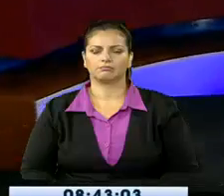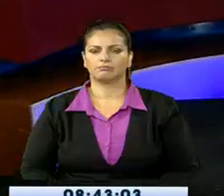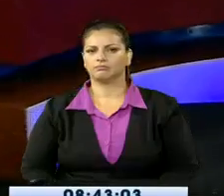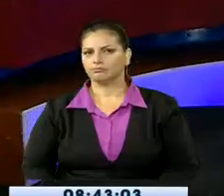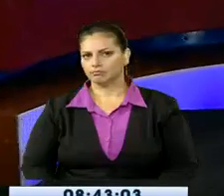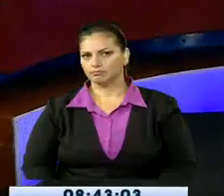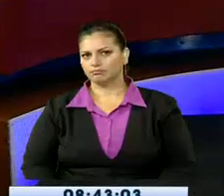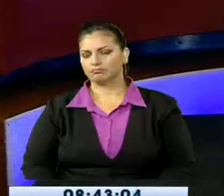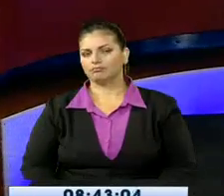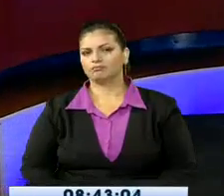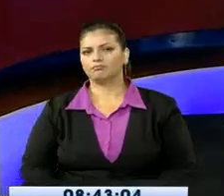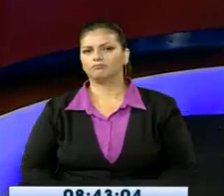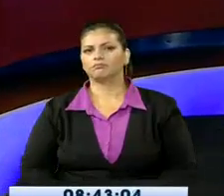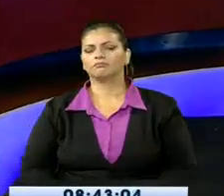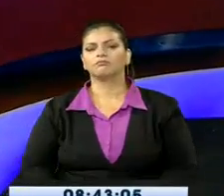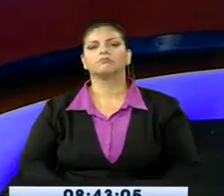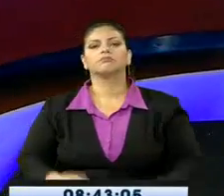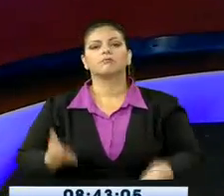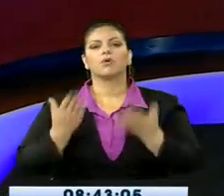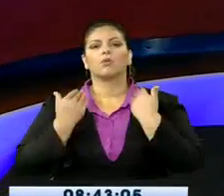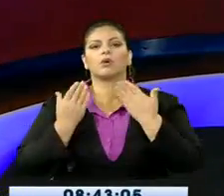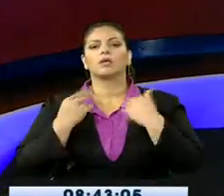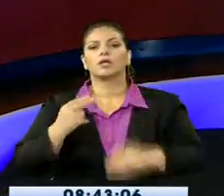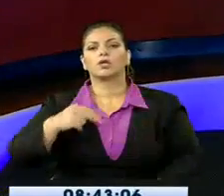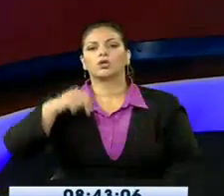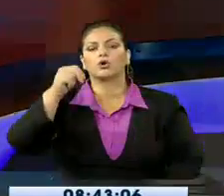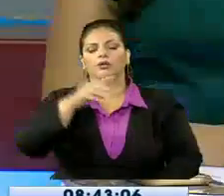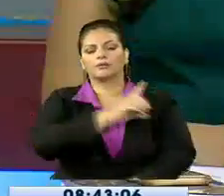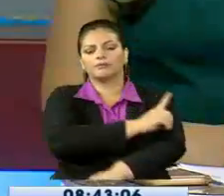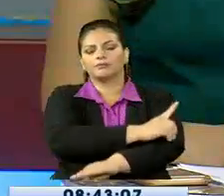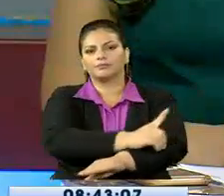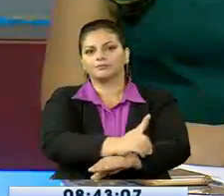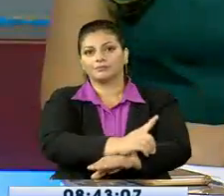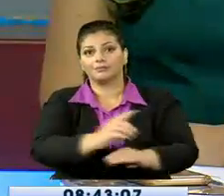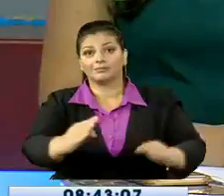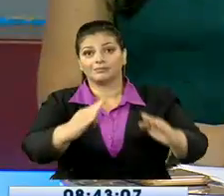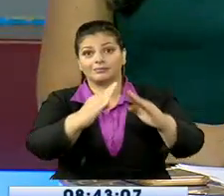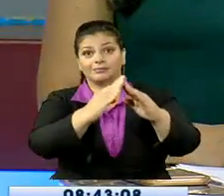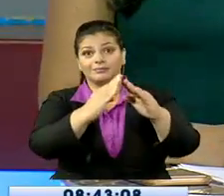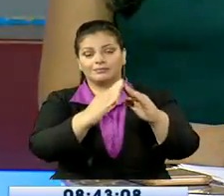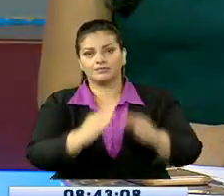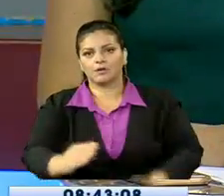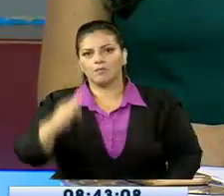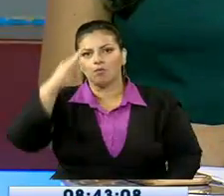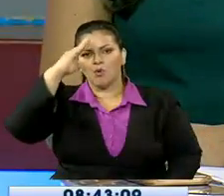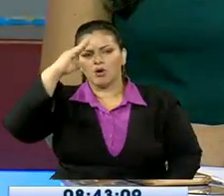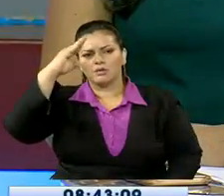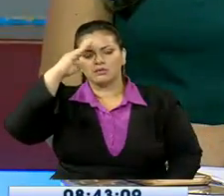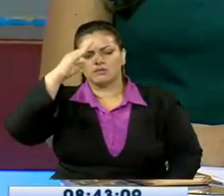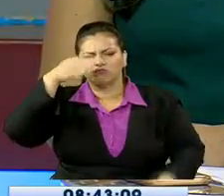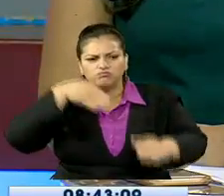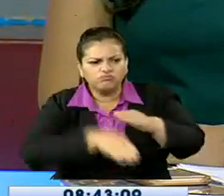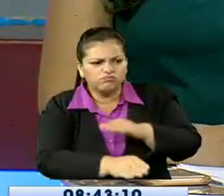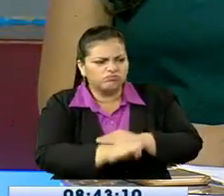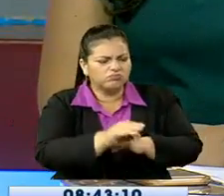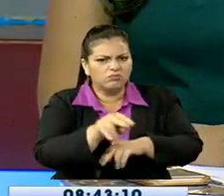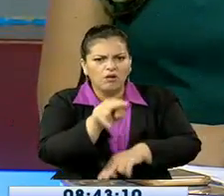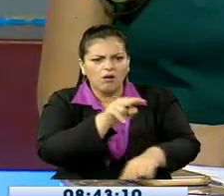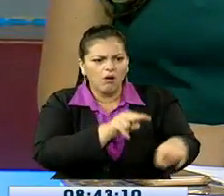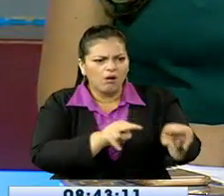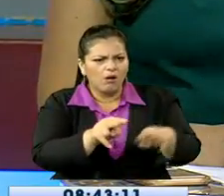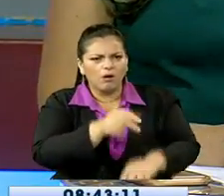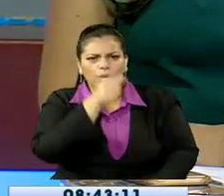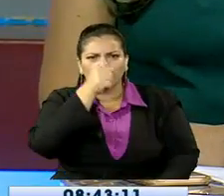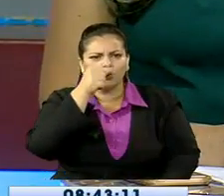Dos personas fueron detenidas con droga durante un allanamiento realizado en la vía a Daule. A ellos se les encontró 160 gramos de cocaína